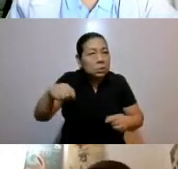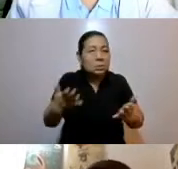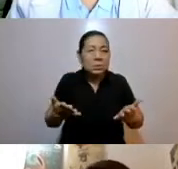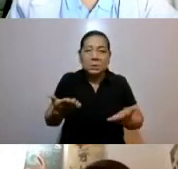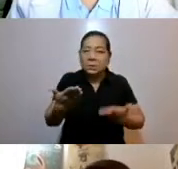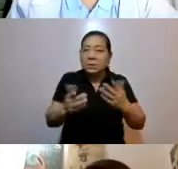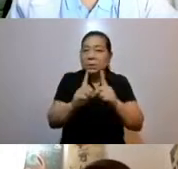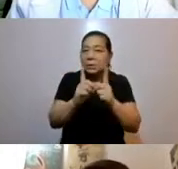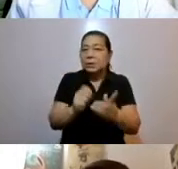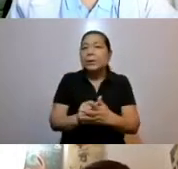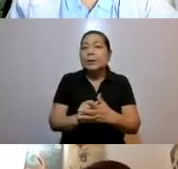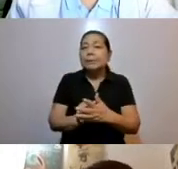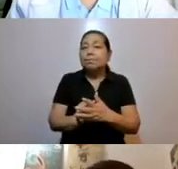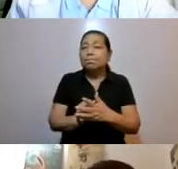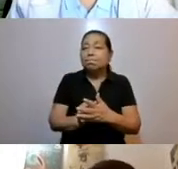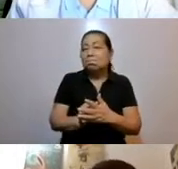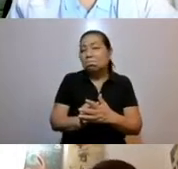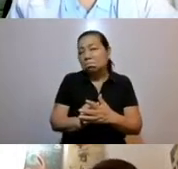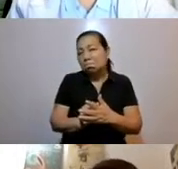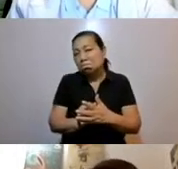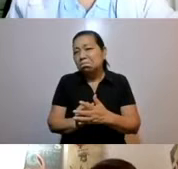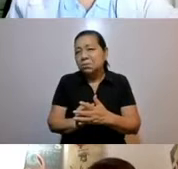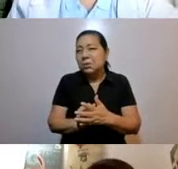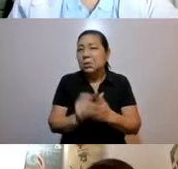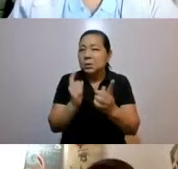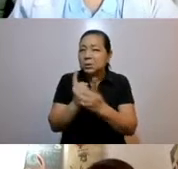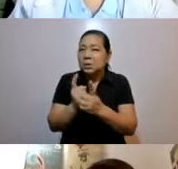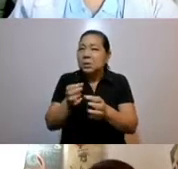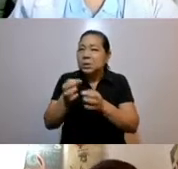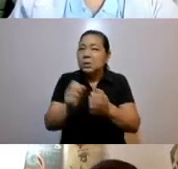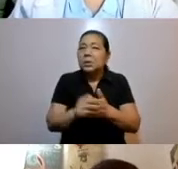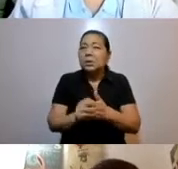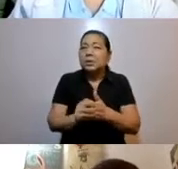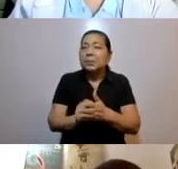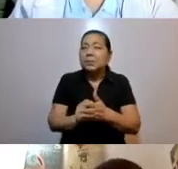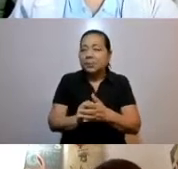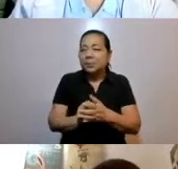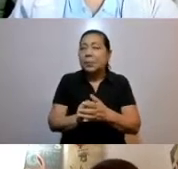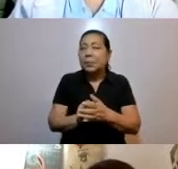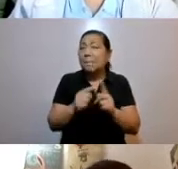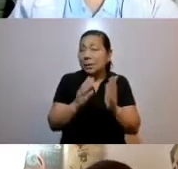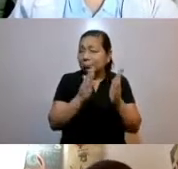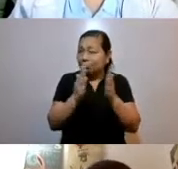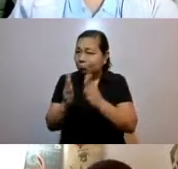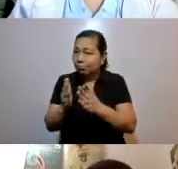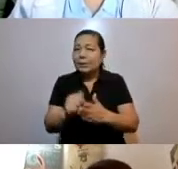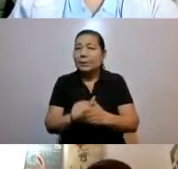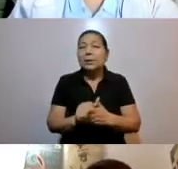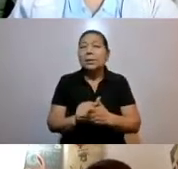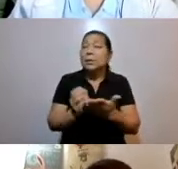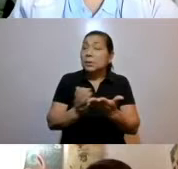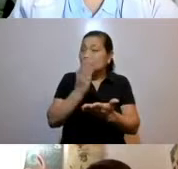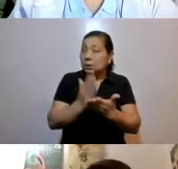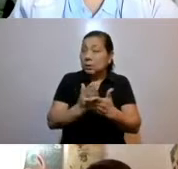el consultorio de sitios específicos sobre disfunción sexual. Entonces, para hablar un poco de problemas